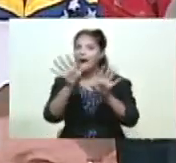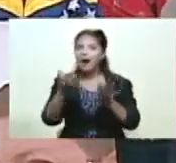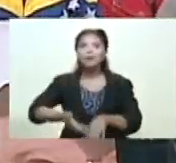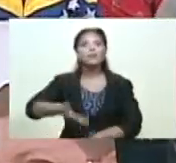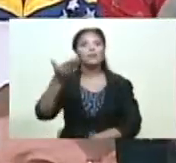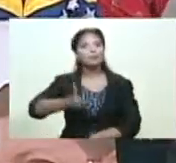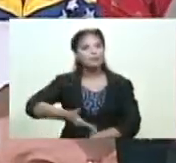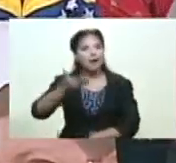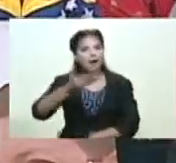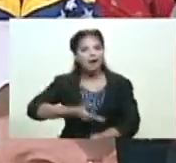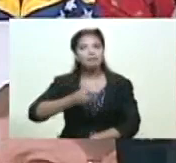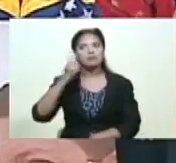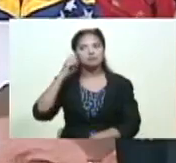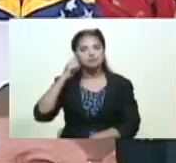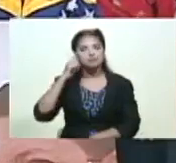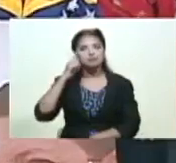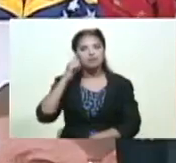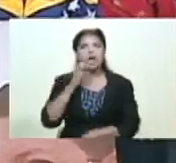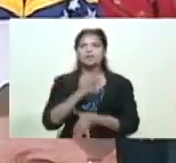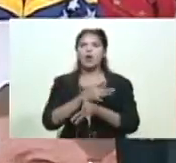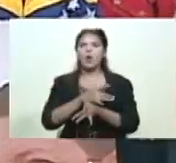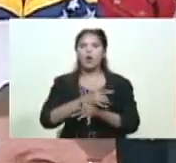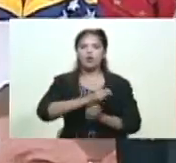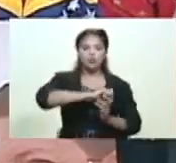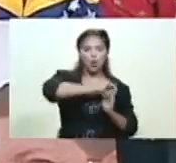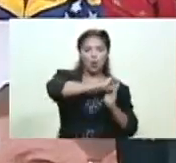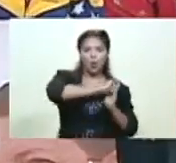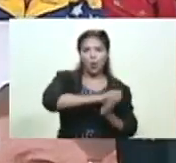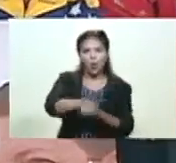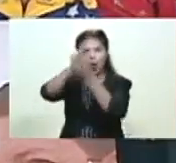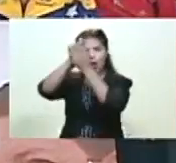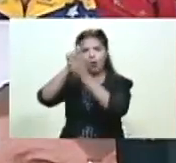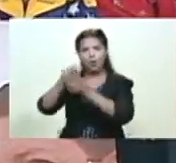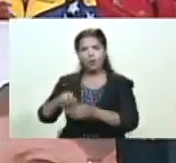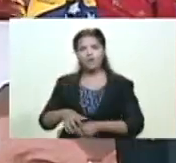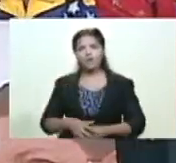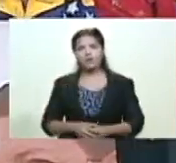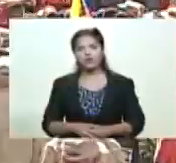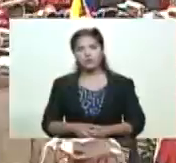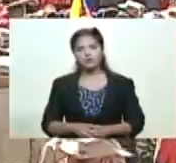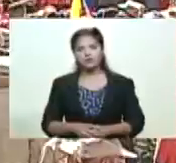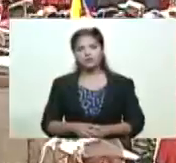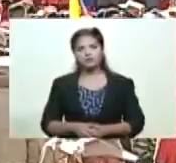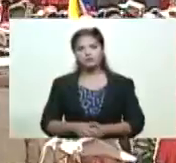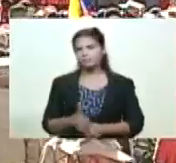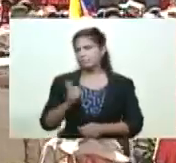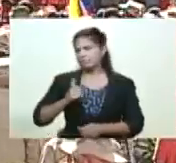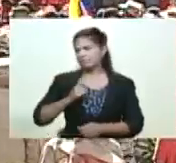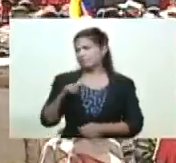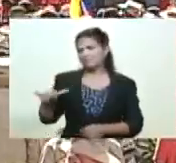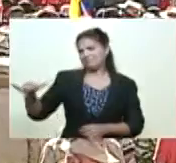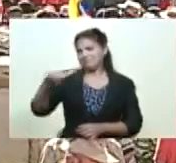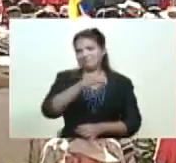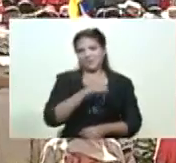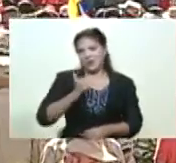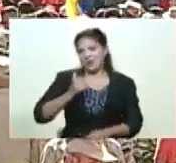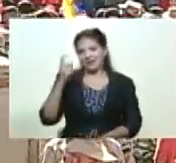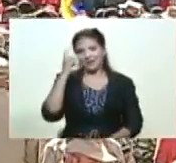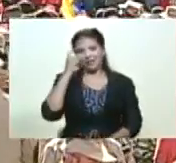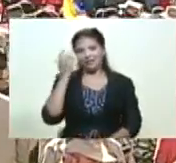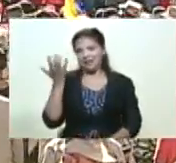Estaba jugando golf como cualquiera de nosotros cualquier día,